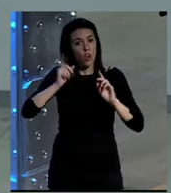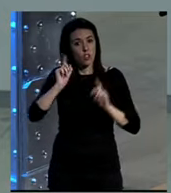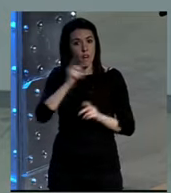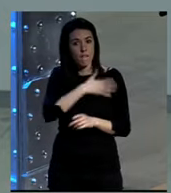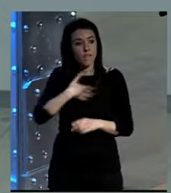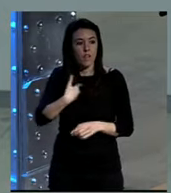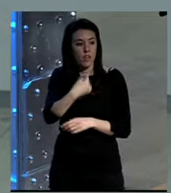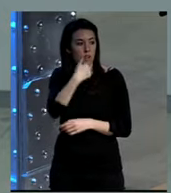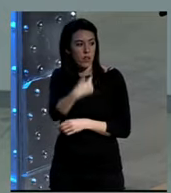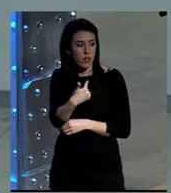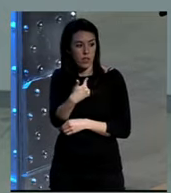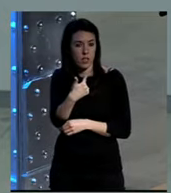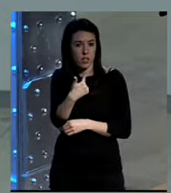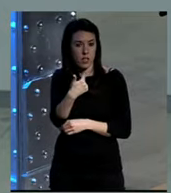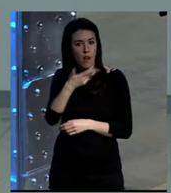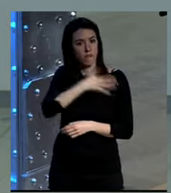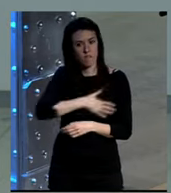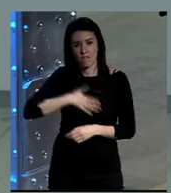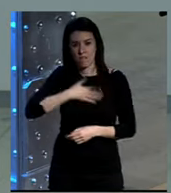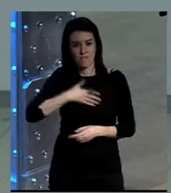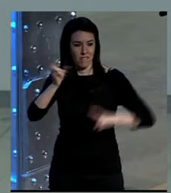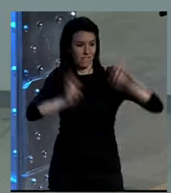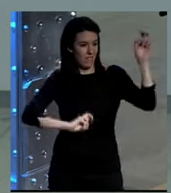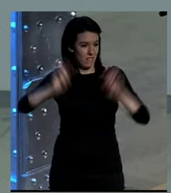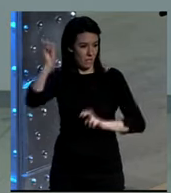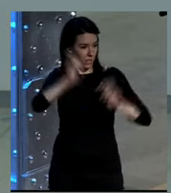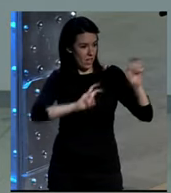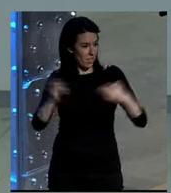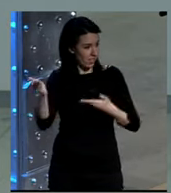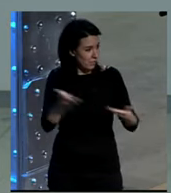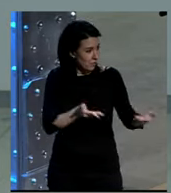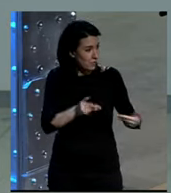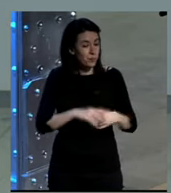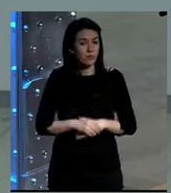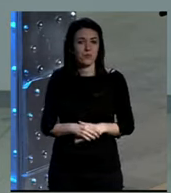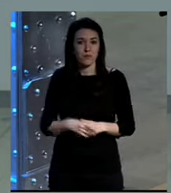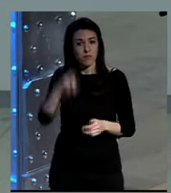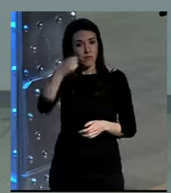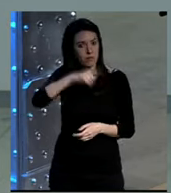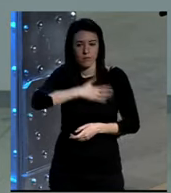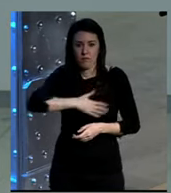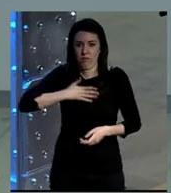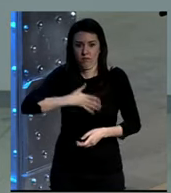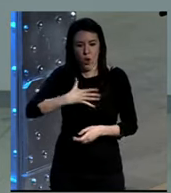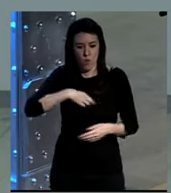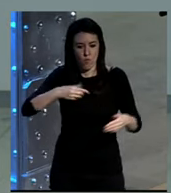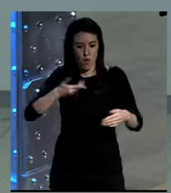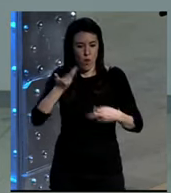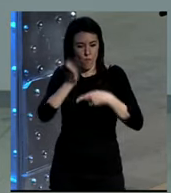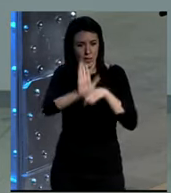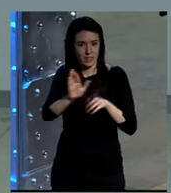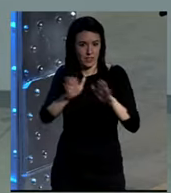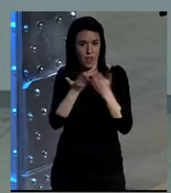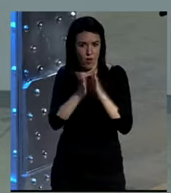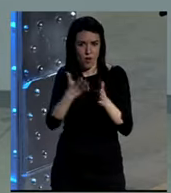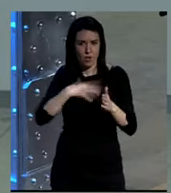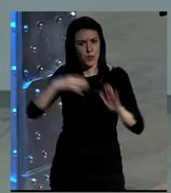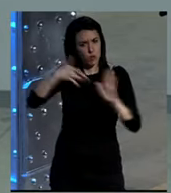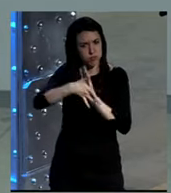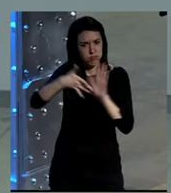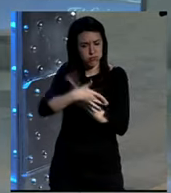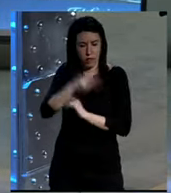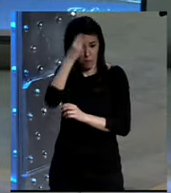decir esto. Estoy encantadísimo de vuestra presencia, de poder hacer esta presentación de este libro, que ya digo que